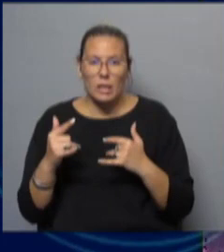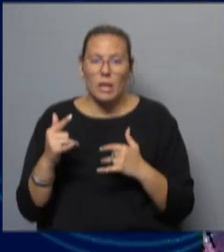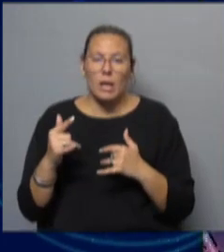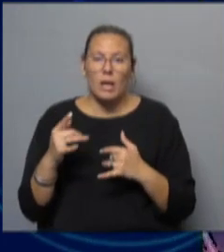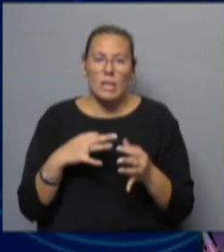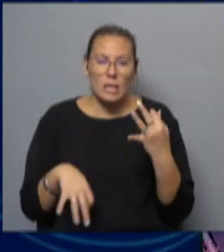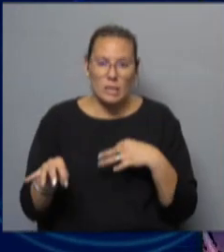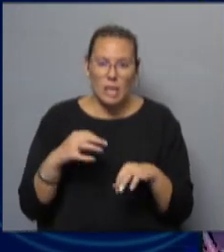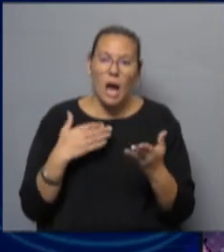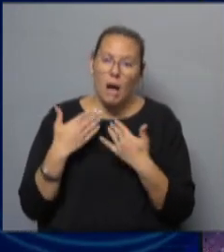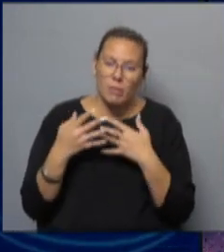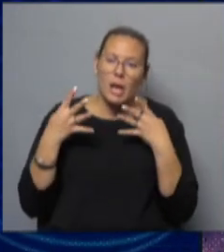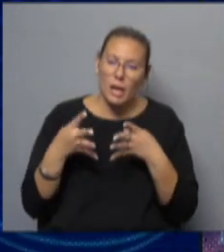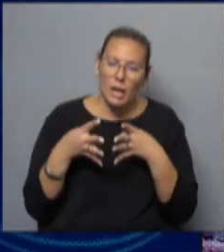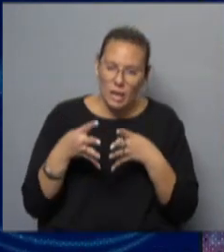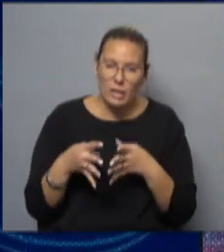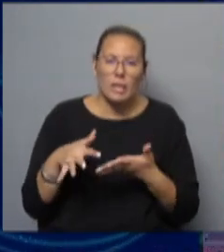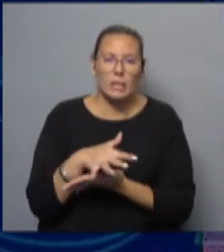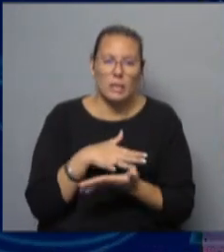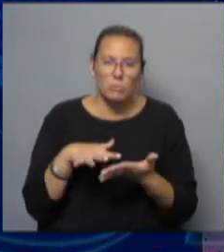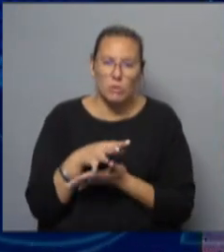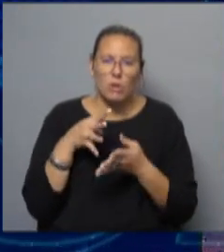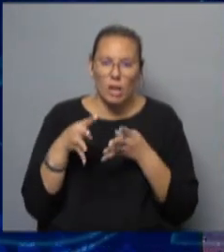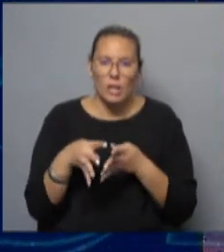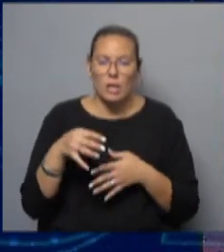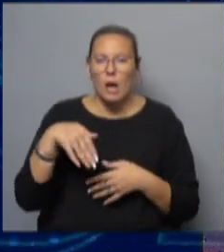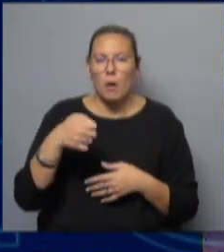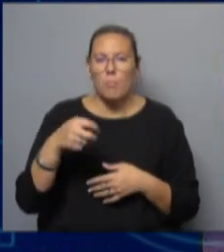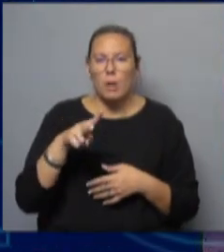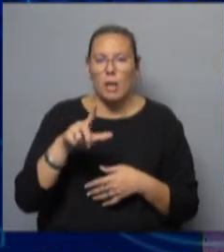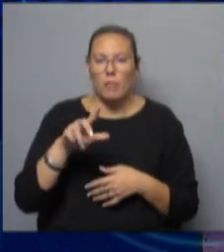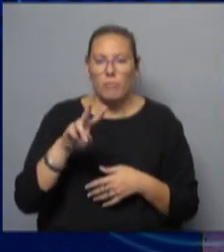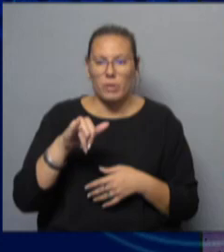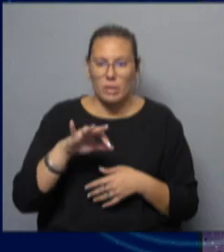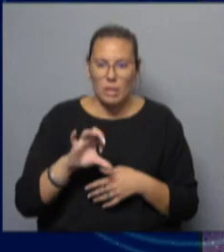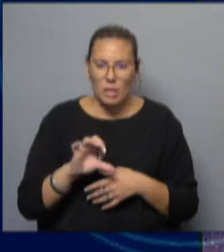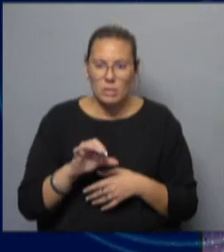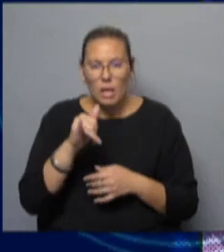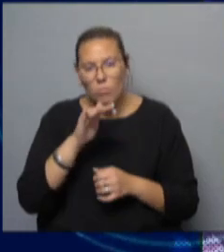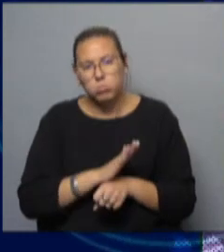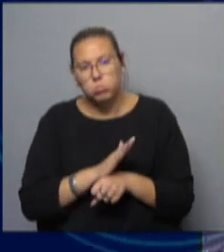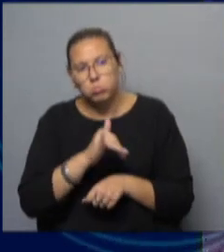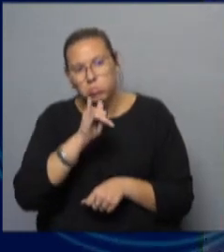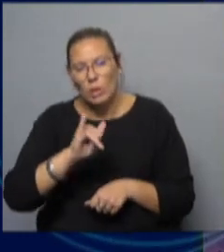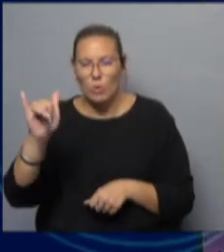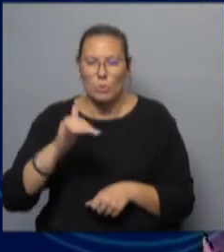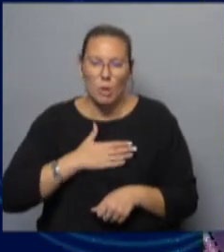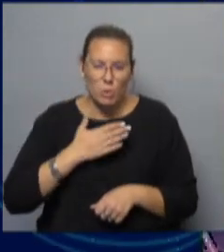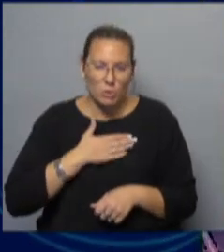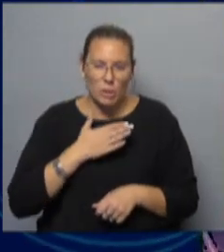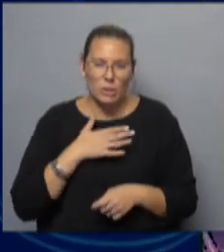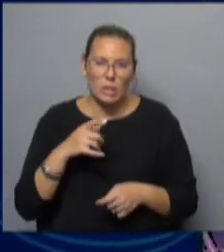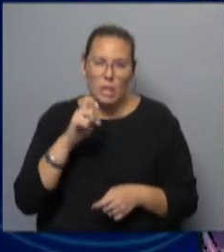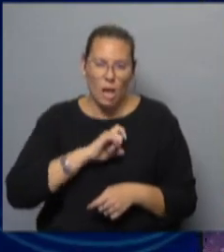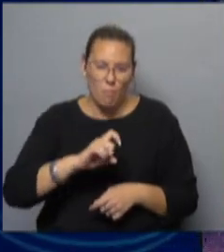como que habla de la guerra digamos habla de lo que pasó en la guerra de las malvinas de cómo que tiene mucho tiene mucha denuncia de lo que pasó en ese momento de toda la gran